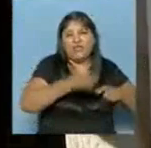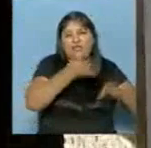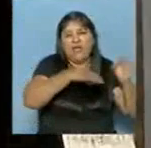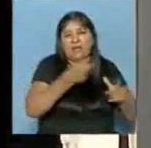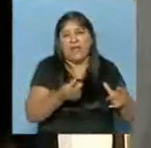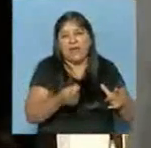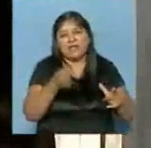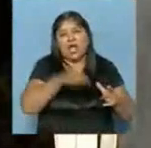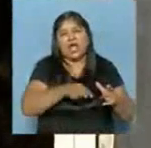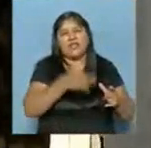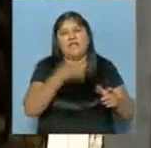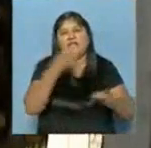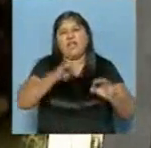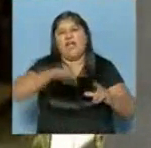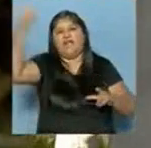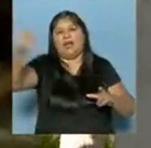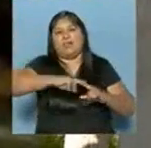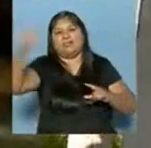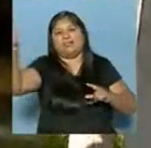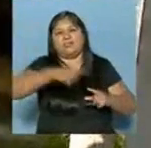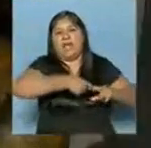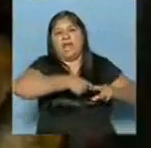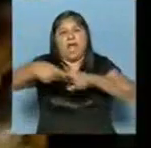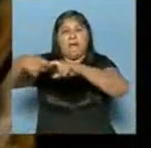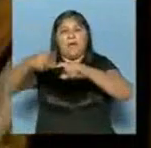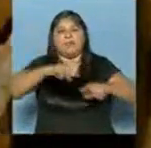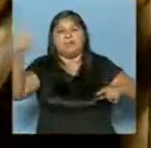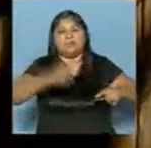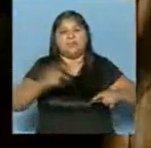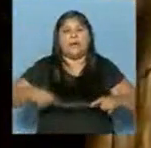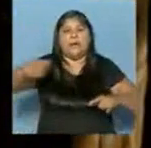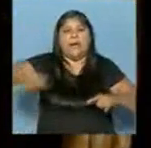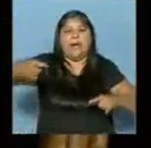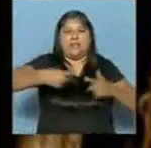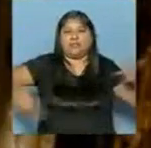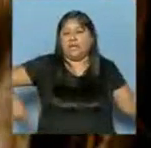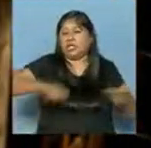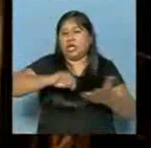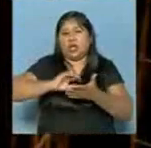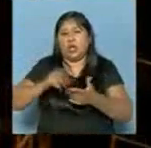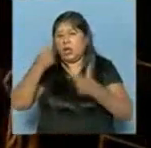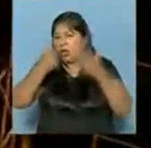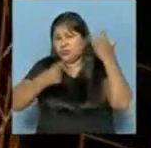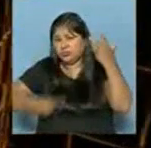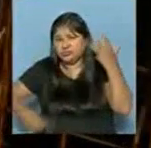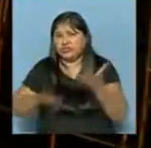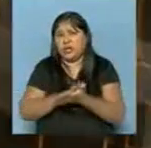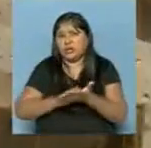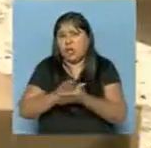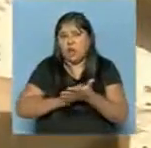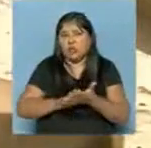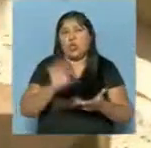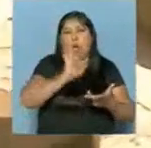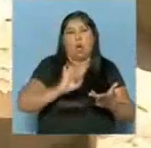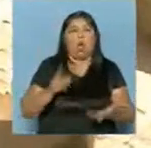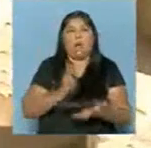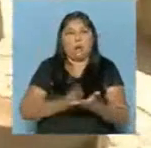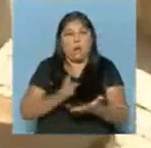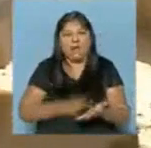infinidad de temas que hay que atender y que resolver específicamente de la región. Por otro lado está el tema de la carga fiscal